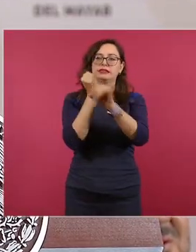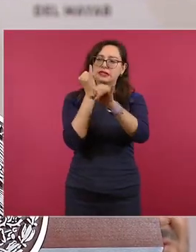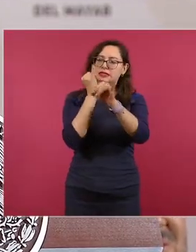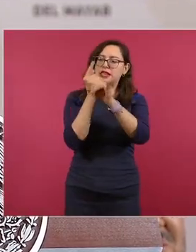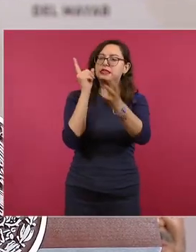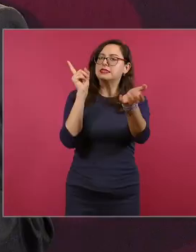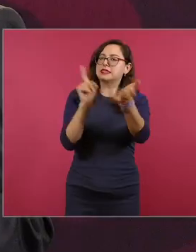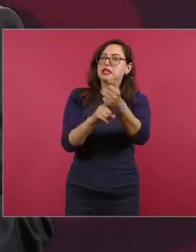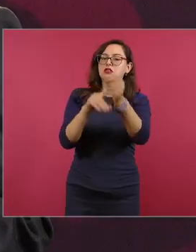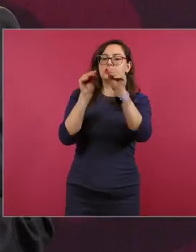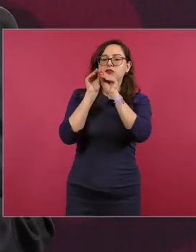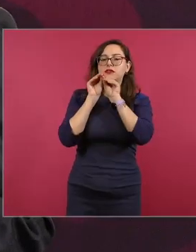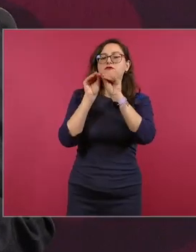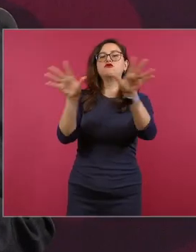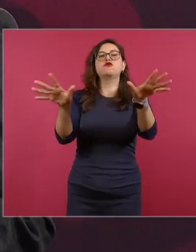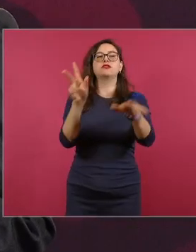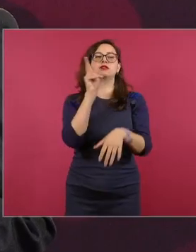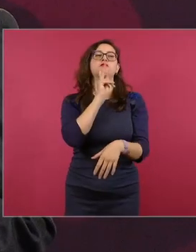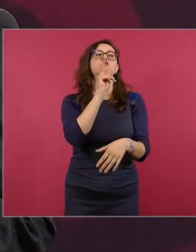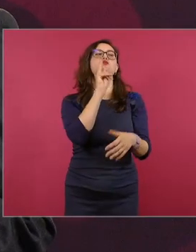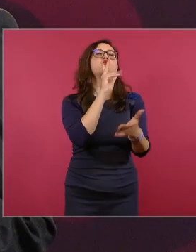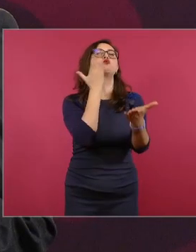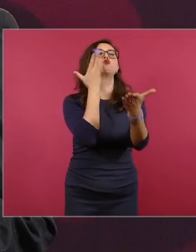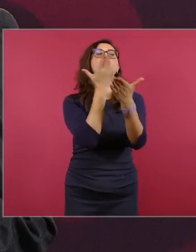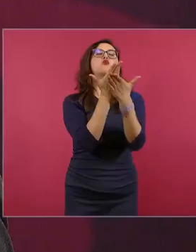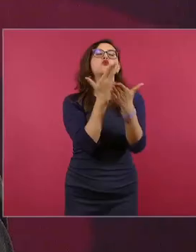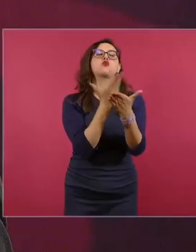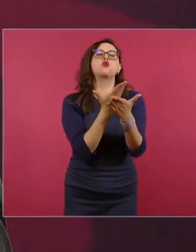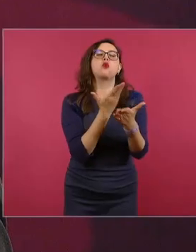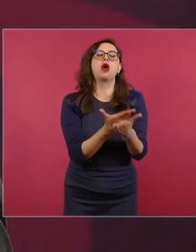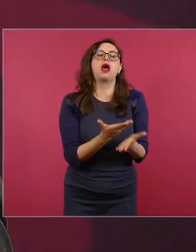sociales las pruebas.